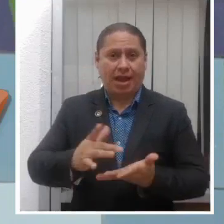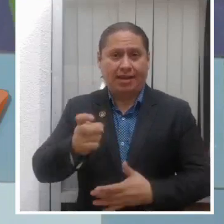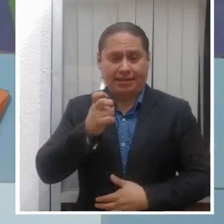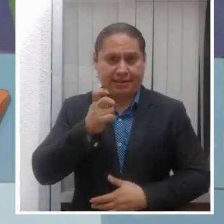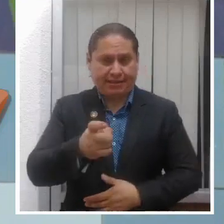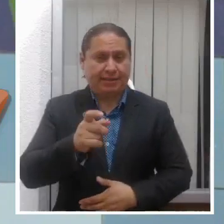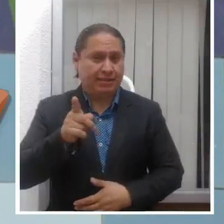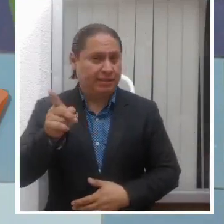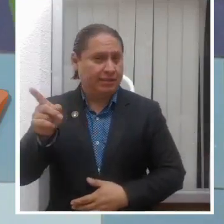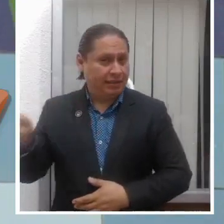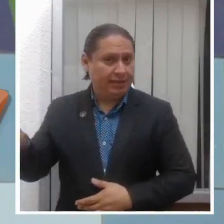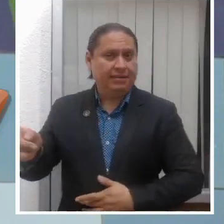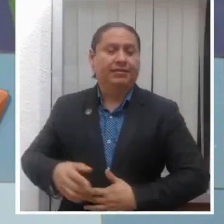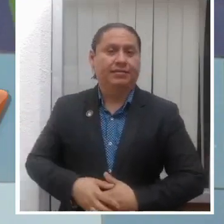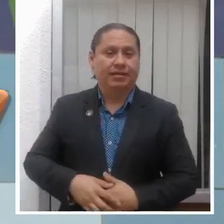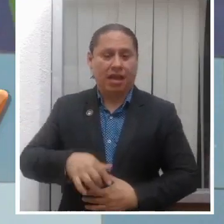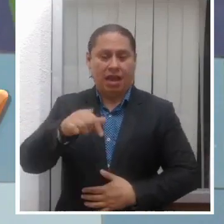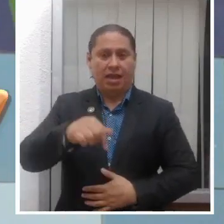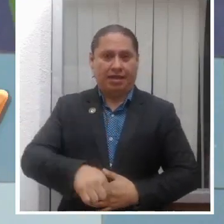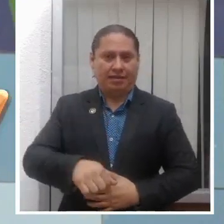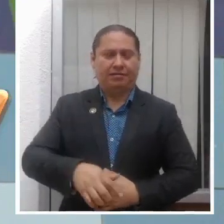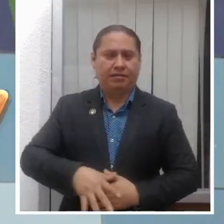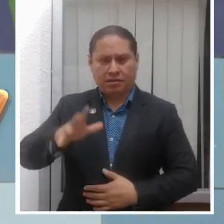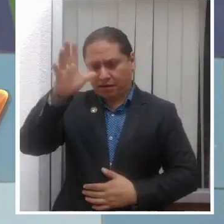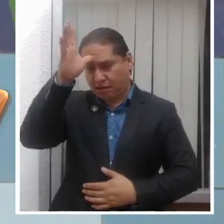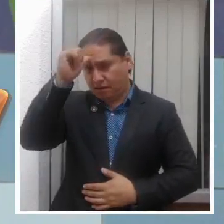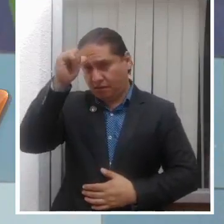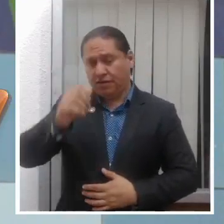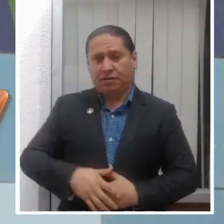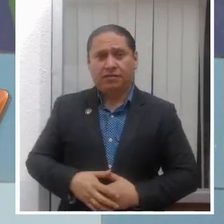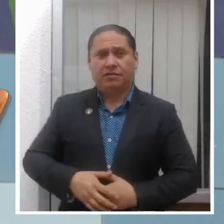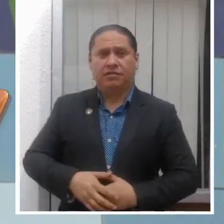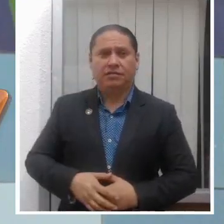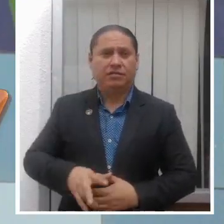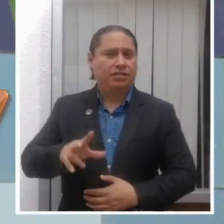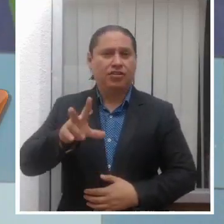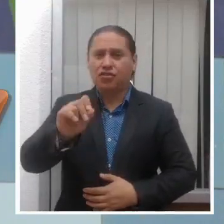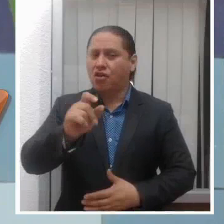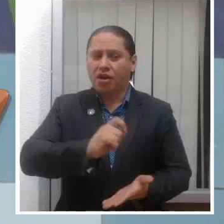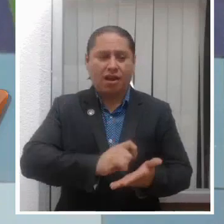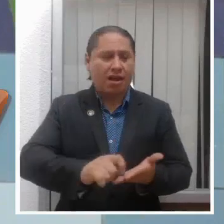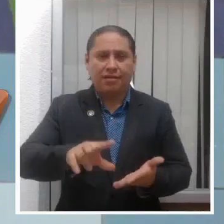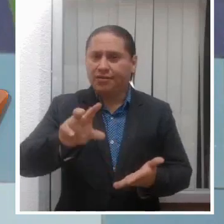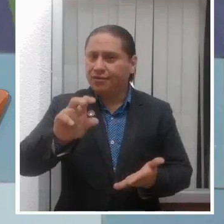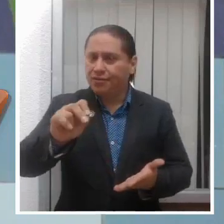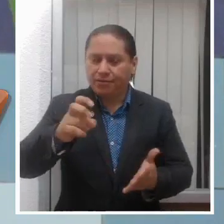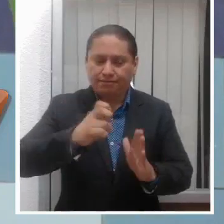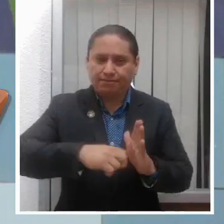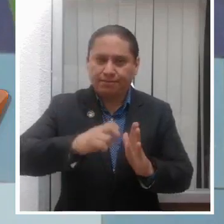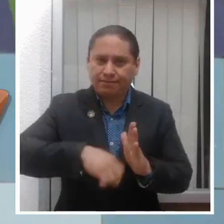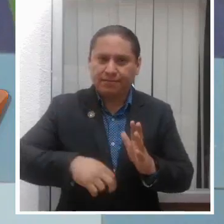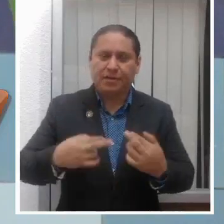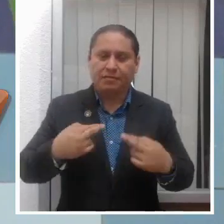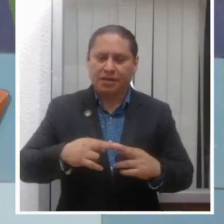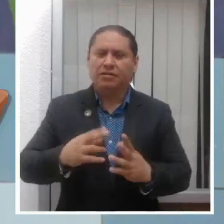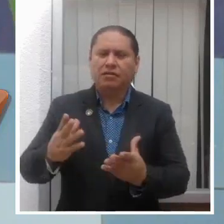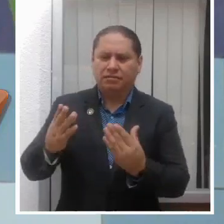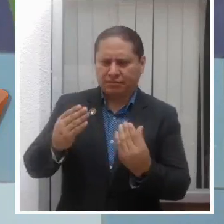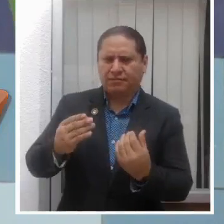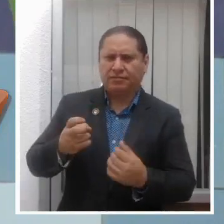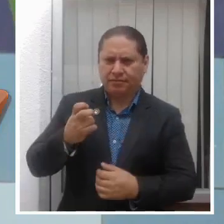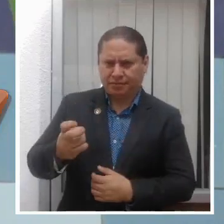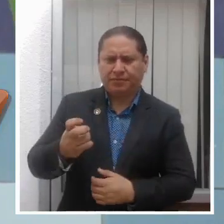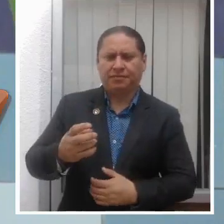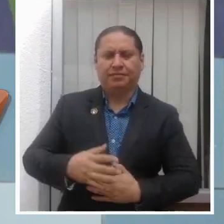él estoy aquí. Porque yo me acuerdo cuando él decía, es que así no se escribe. Maestro, enséñeme, para eso